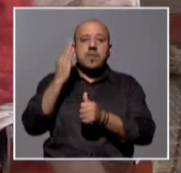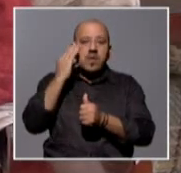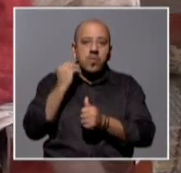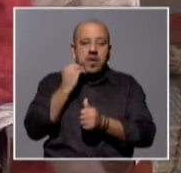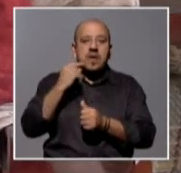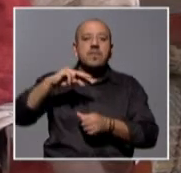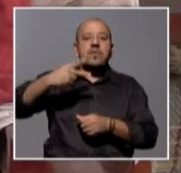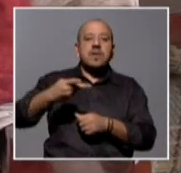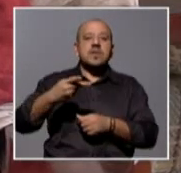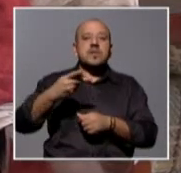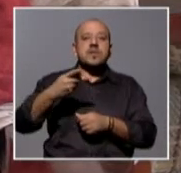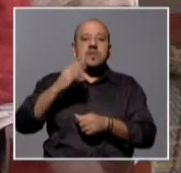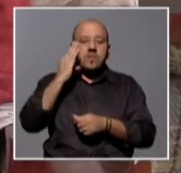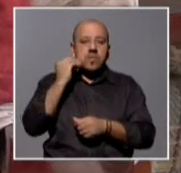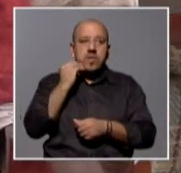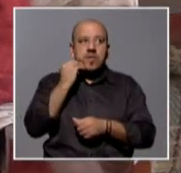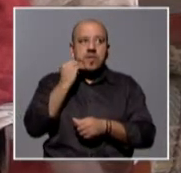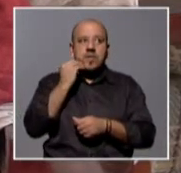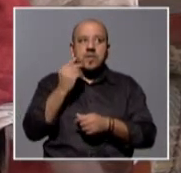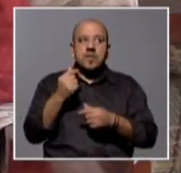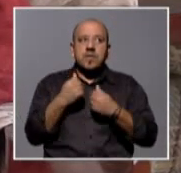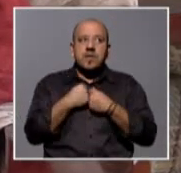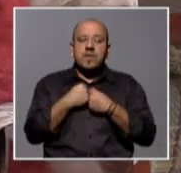bisabuela. Para mí,